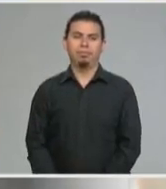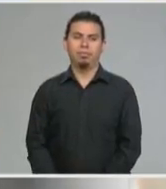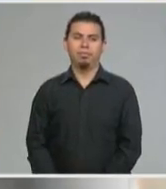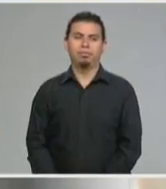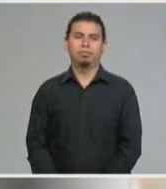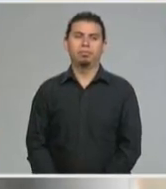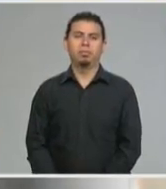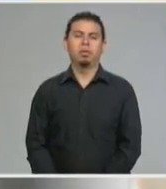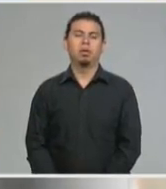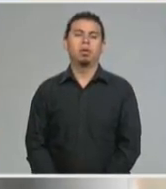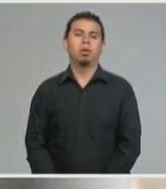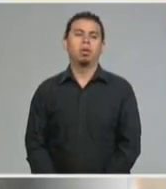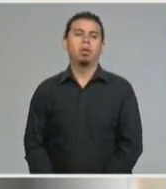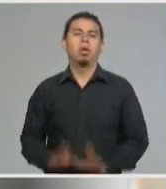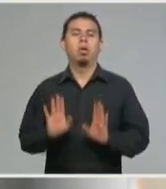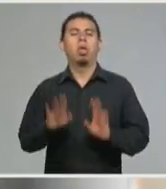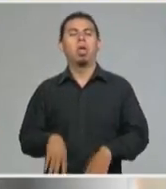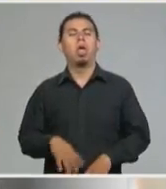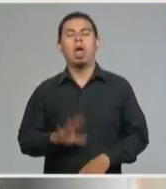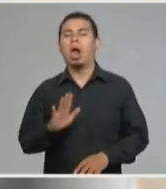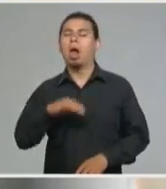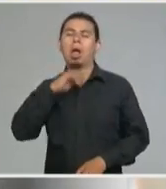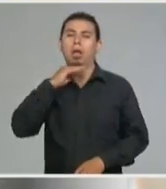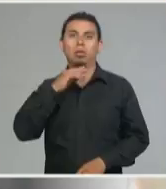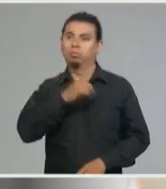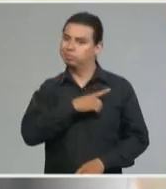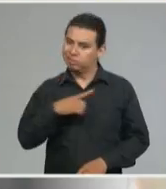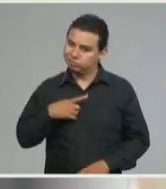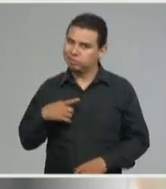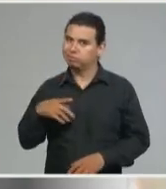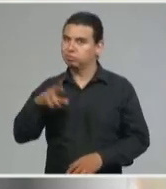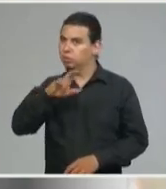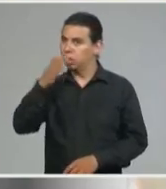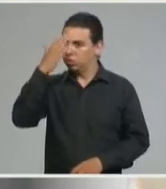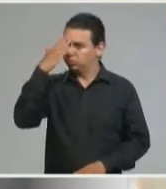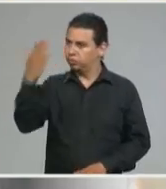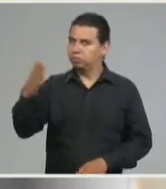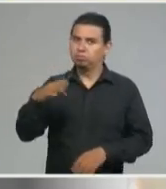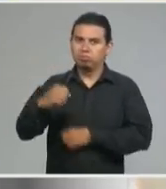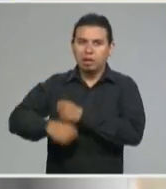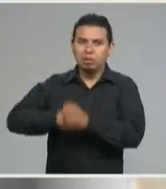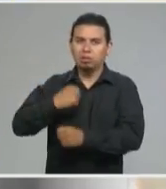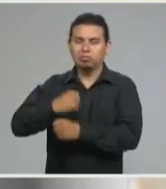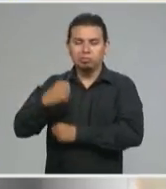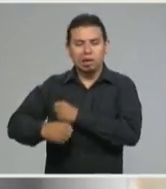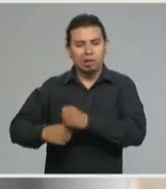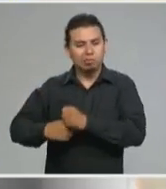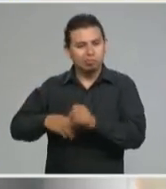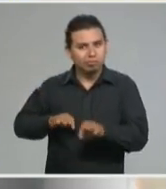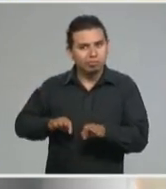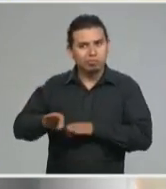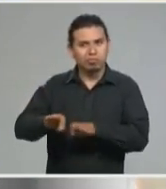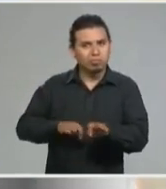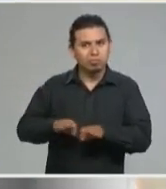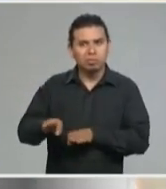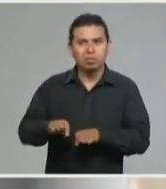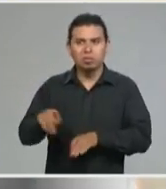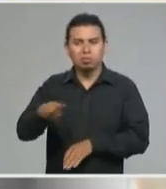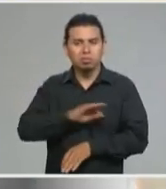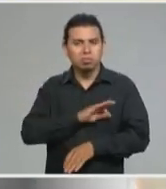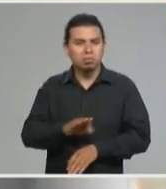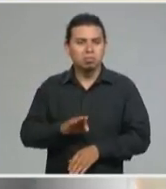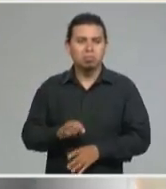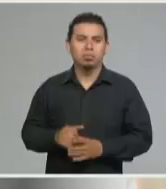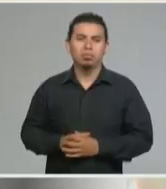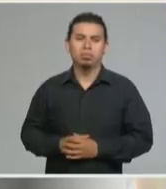No podemos dejar de reconocer el esfuerzo que han venido haciendo a lo largo de los años para superar